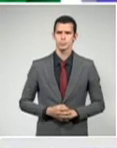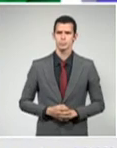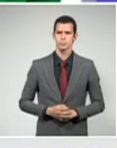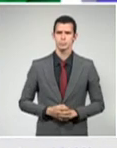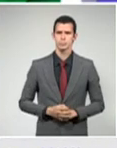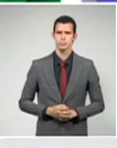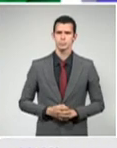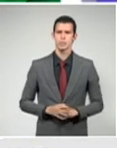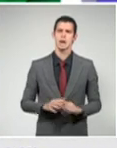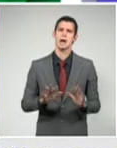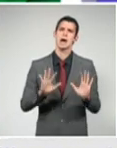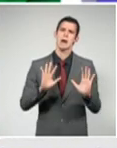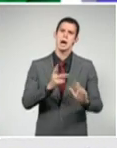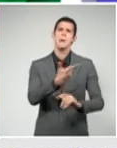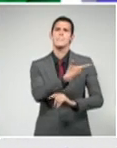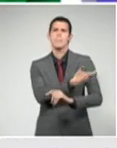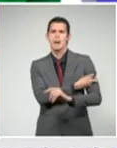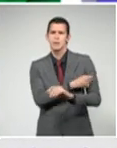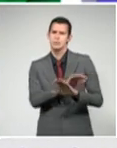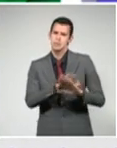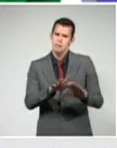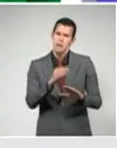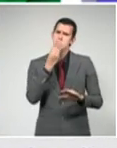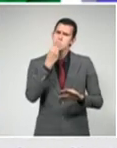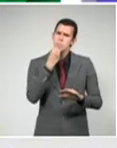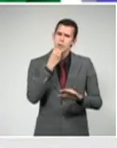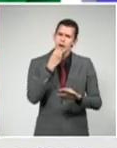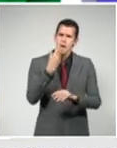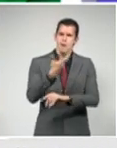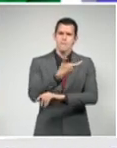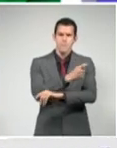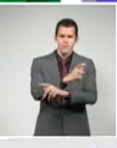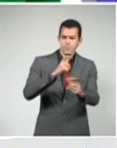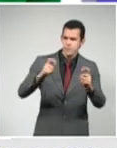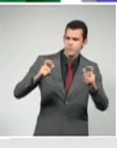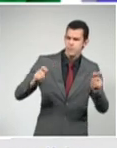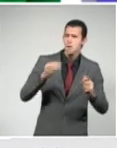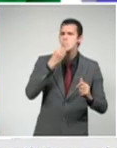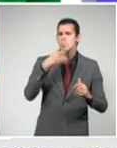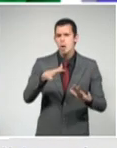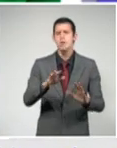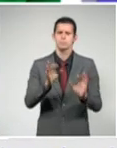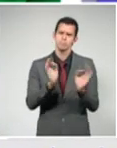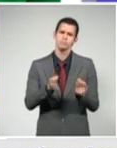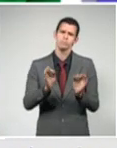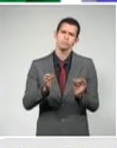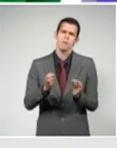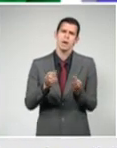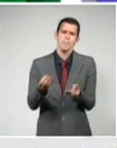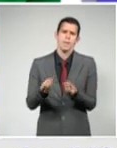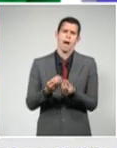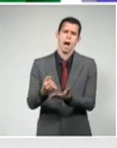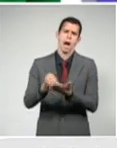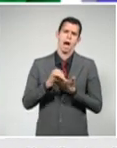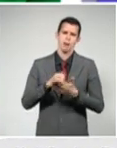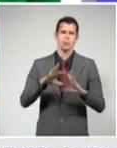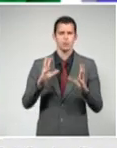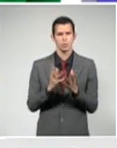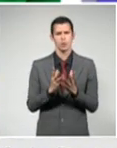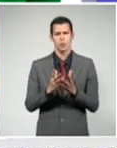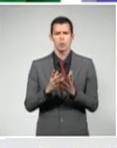el efecto que producen las vacunas y que van a producirlo en nuestro país, pues indiscutiblemente pues